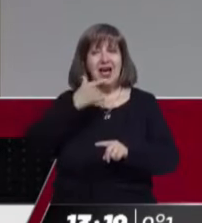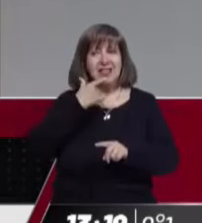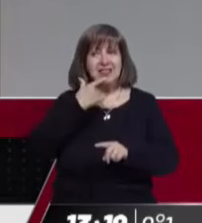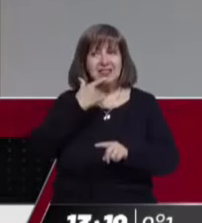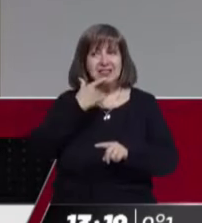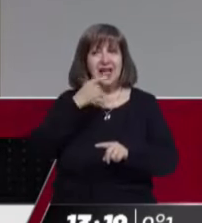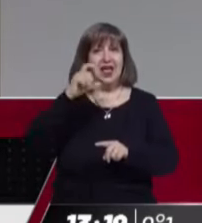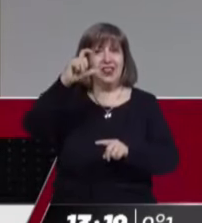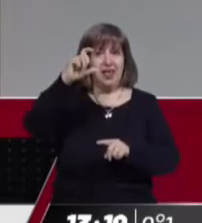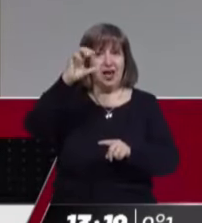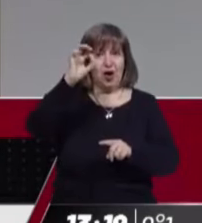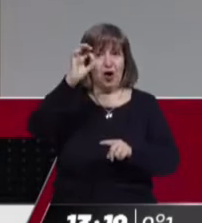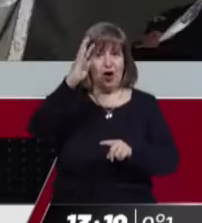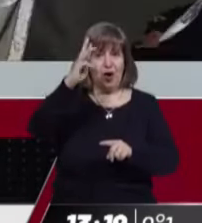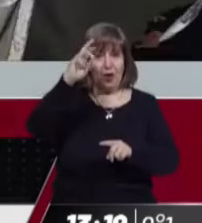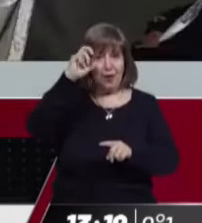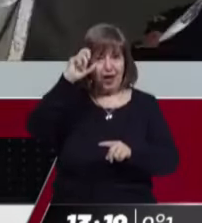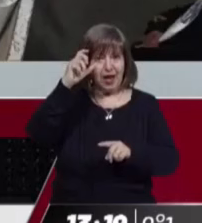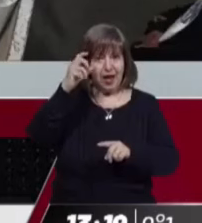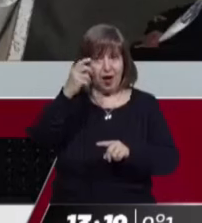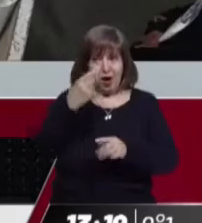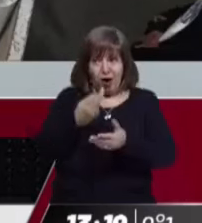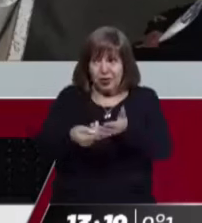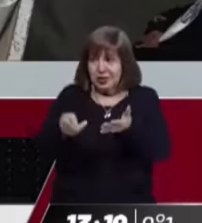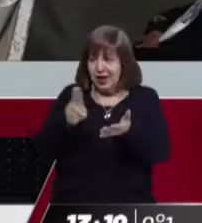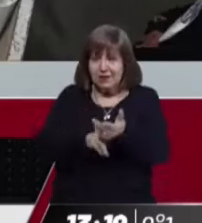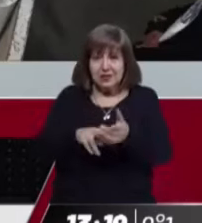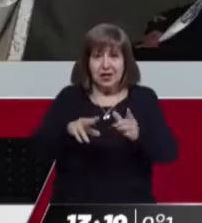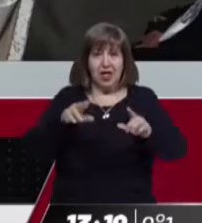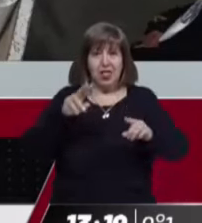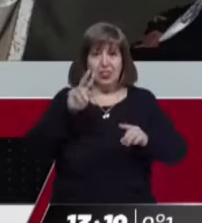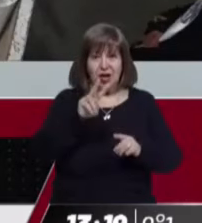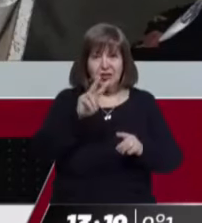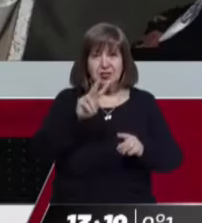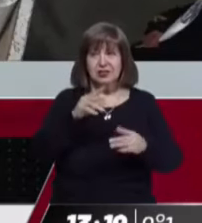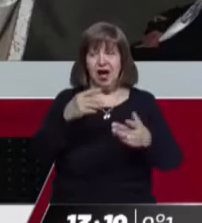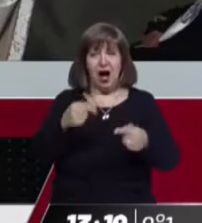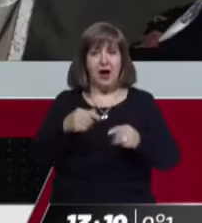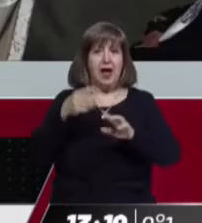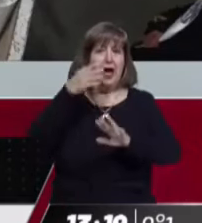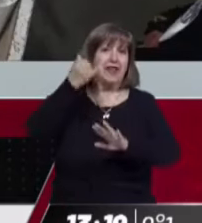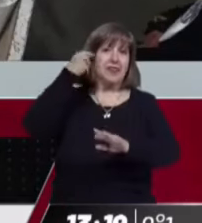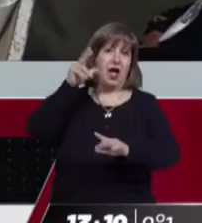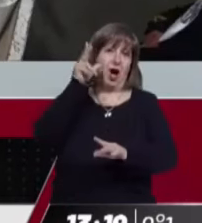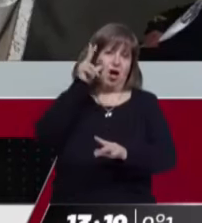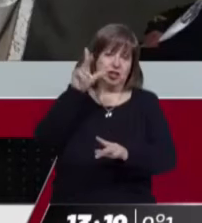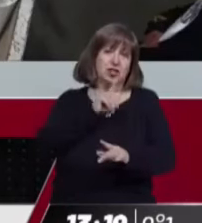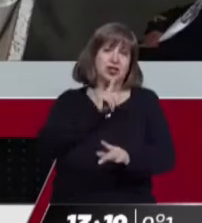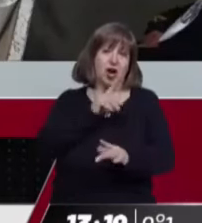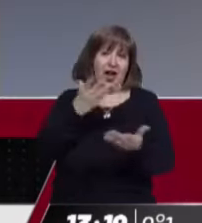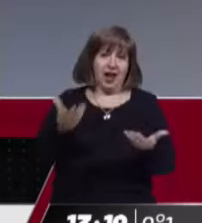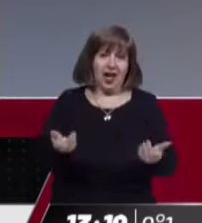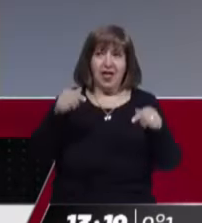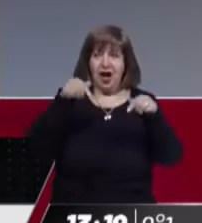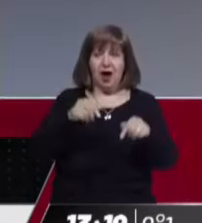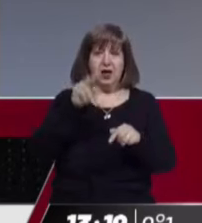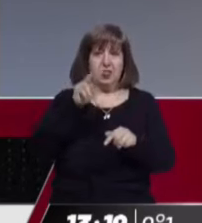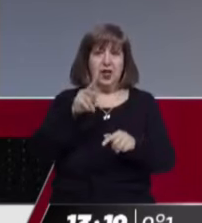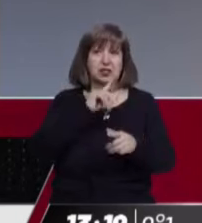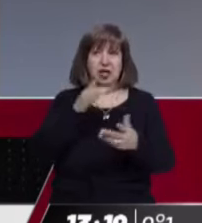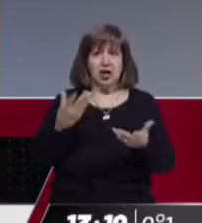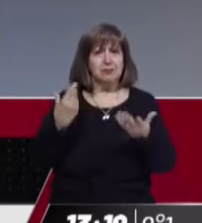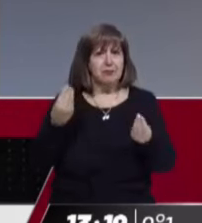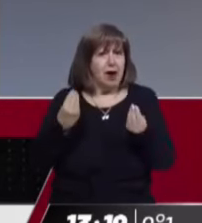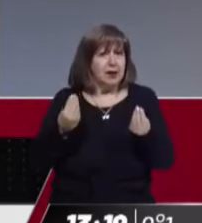haya continuado siendo normal están encendidas todas las alarmas y por eso les decía hay una investigación en